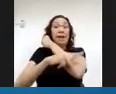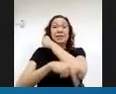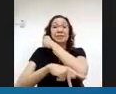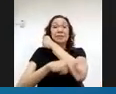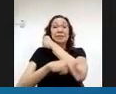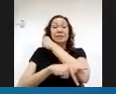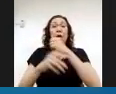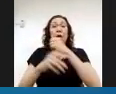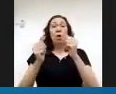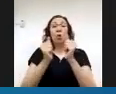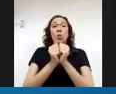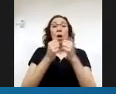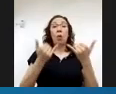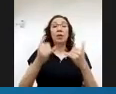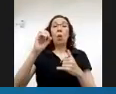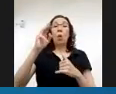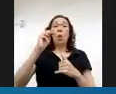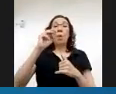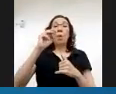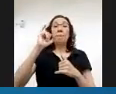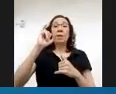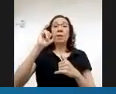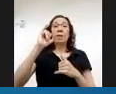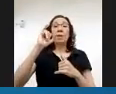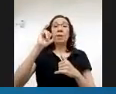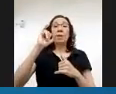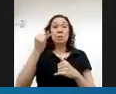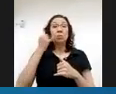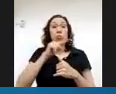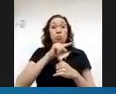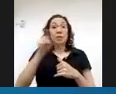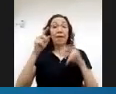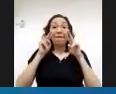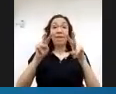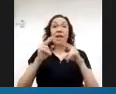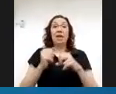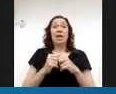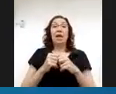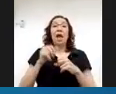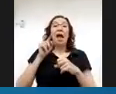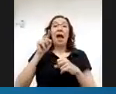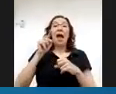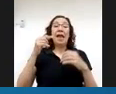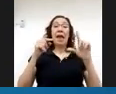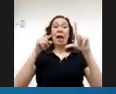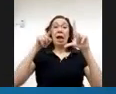la variante de Omicron. Si ustedes se dan cuenta, aquí hay